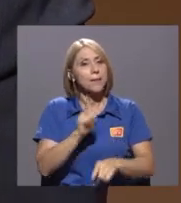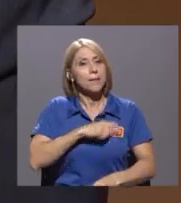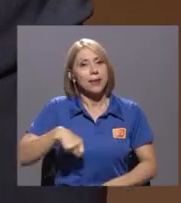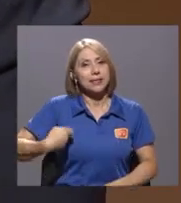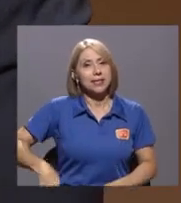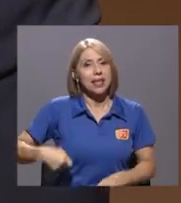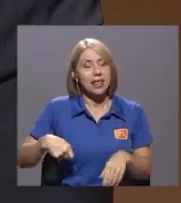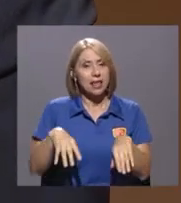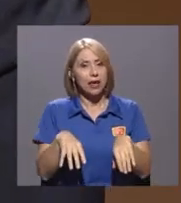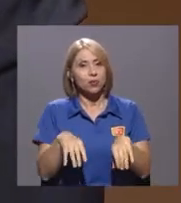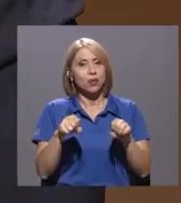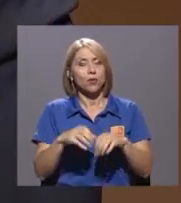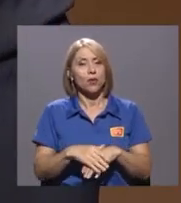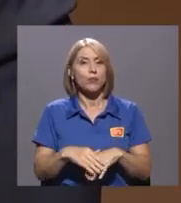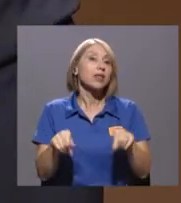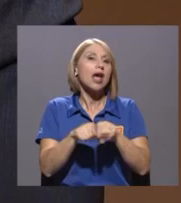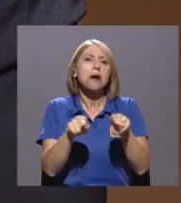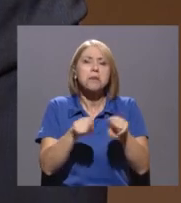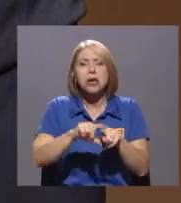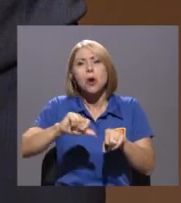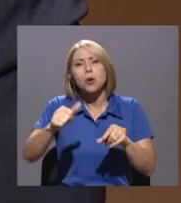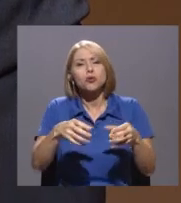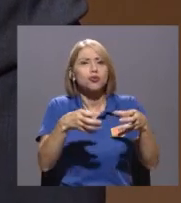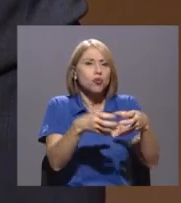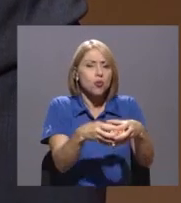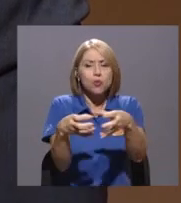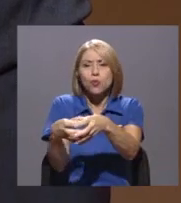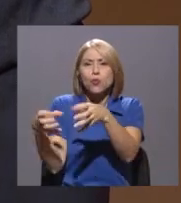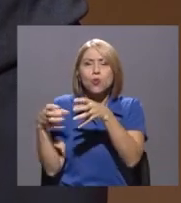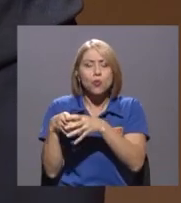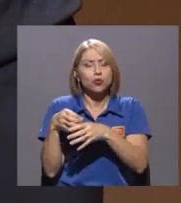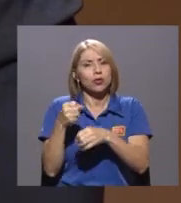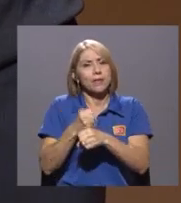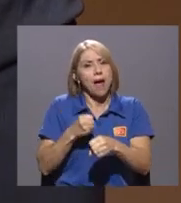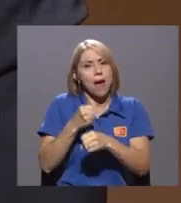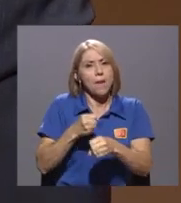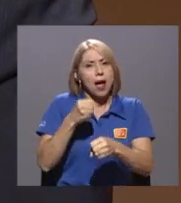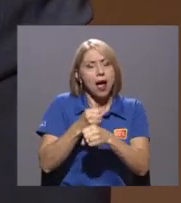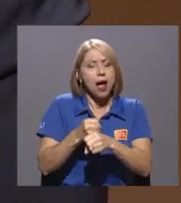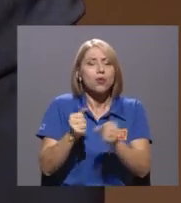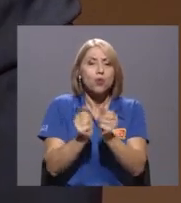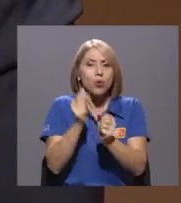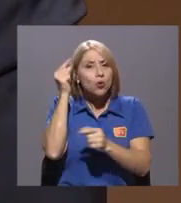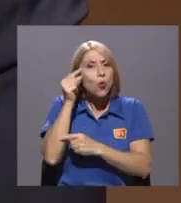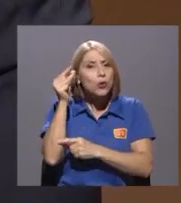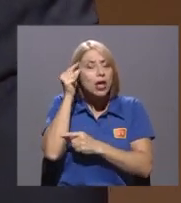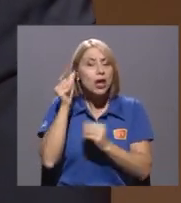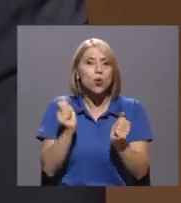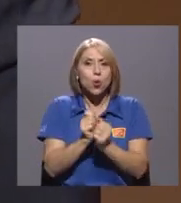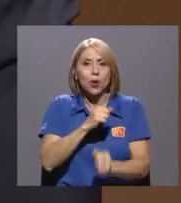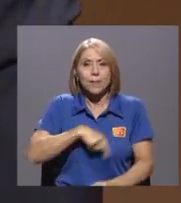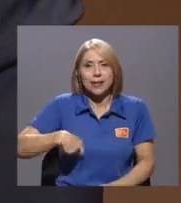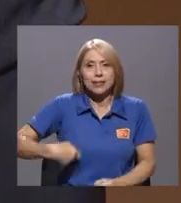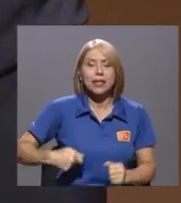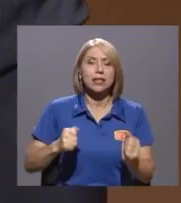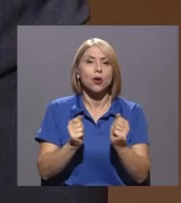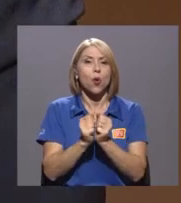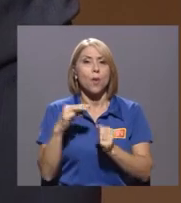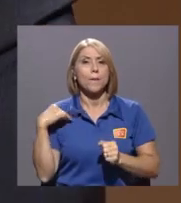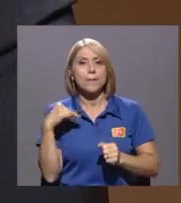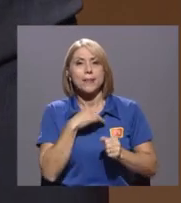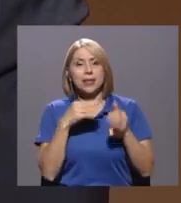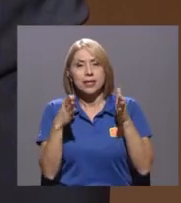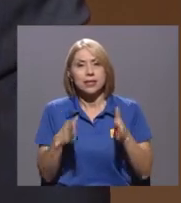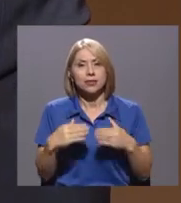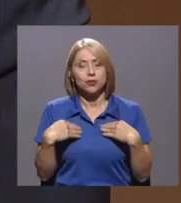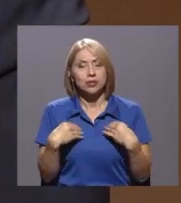factores fundamentales desde el gobierno de la república y por supuesto el presidente de los ministros de salud pero sin duda